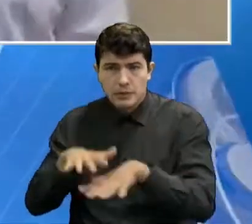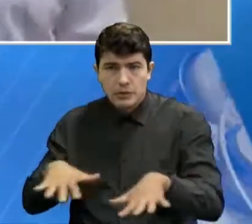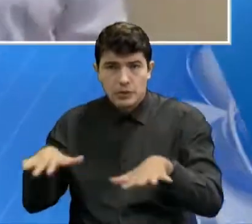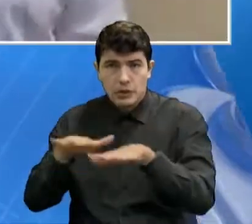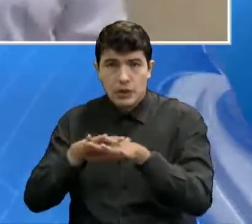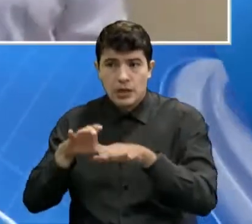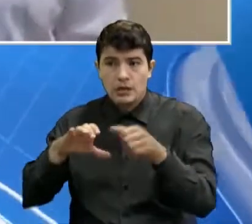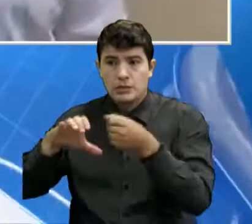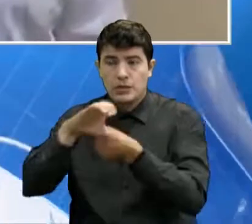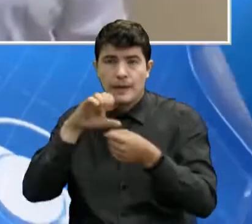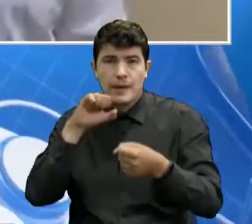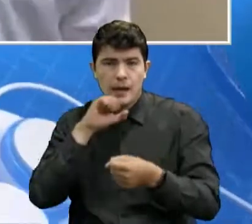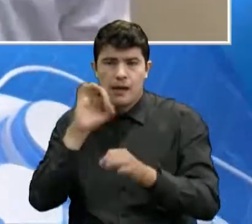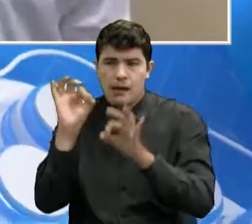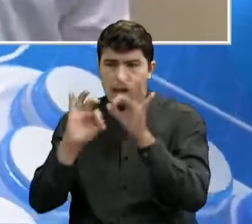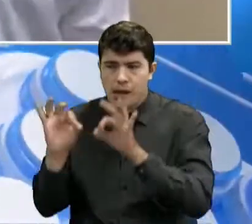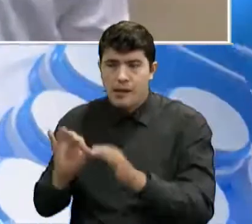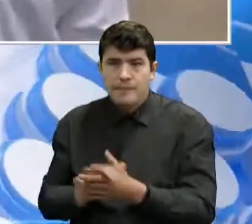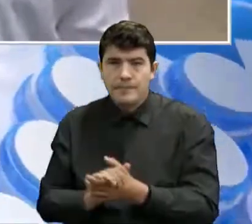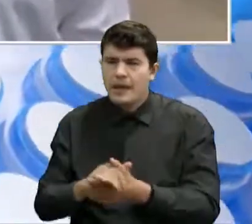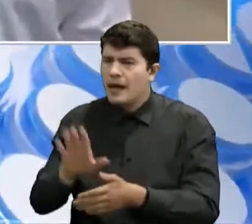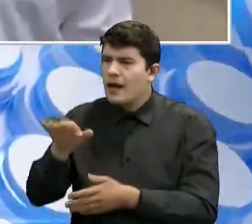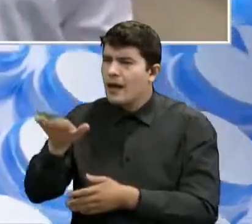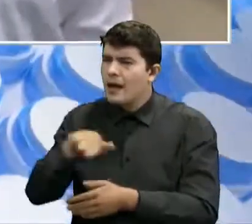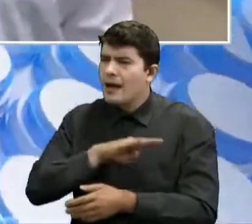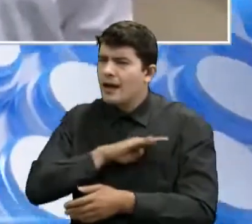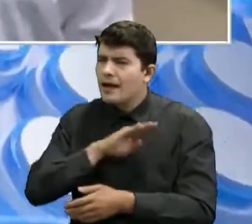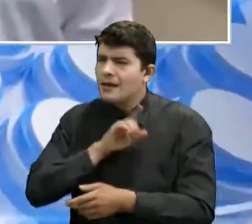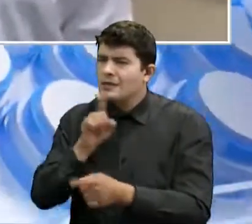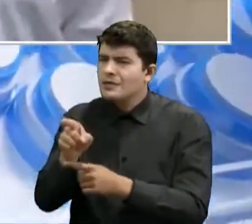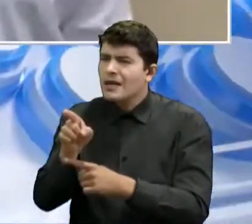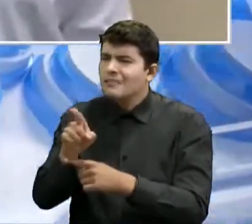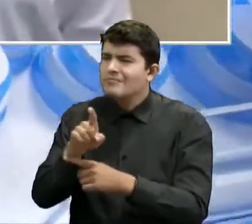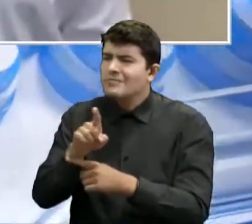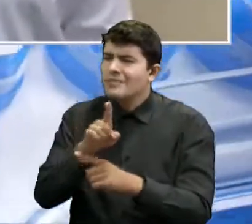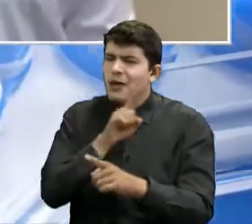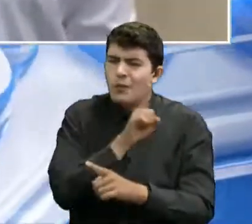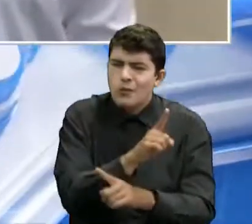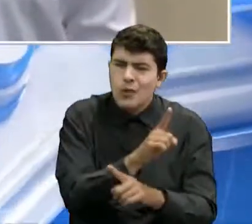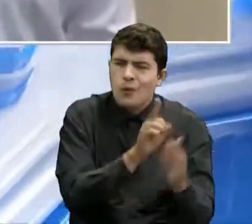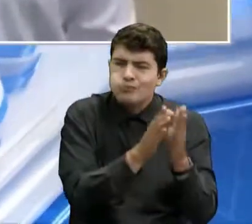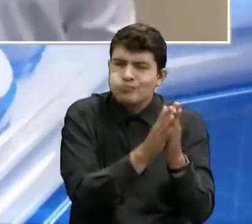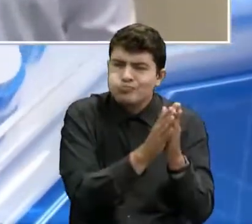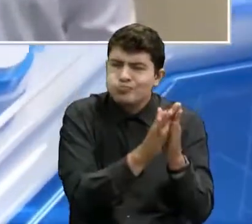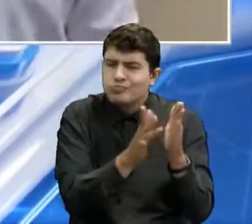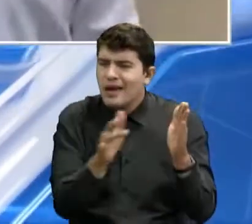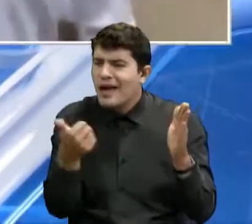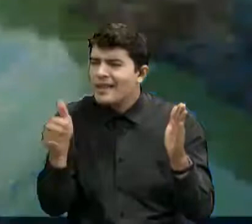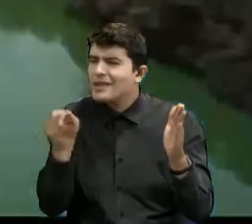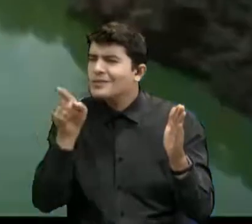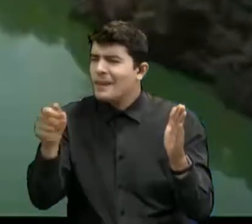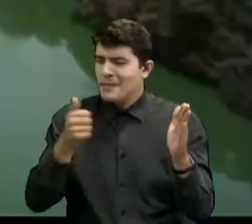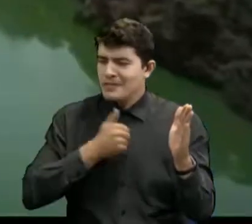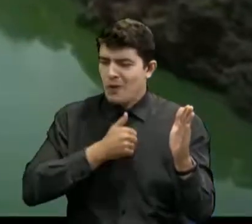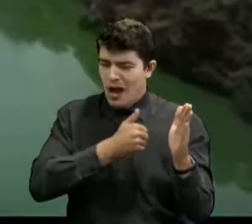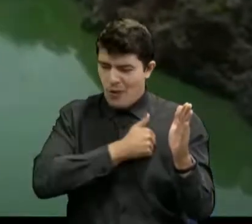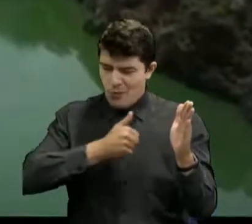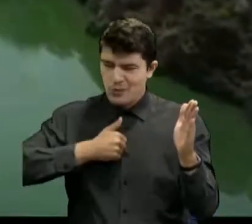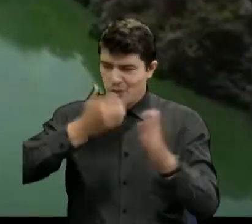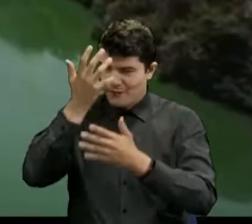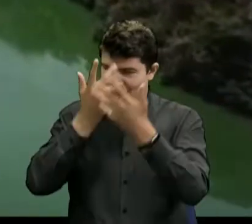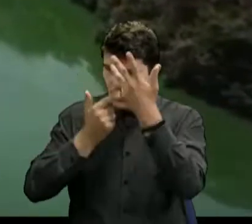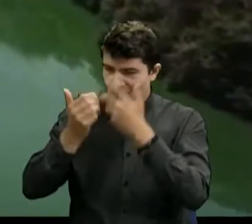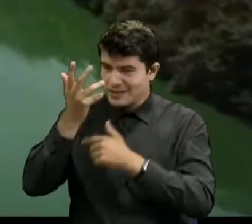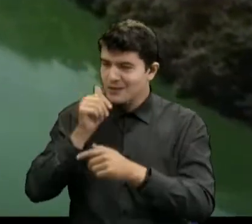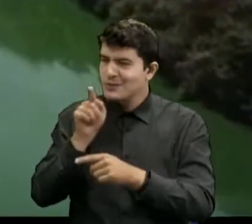haciendo. Alcalde, de 1 a 10, ¿cómo se califica usted como alcalde? Bueno, yo creo que las calificaciones que vengan por parte de la